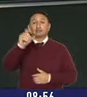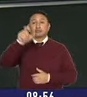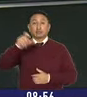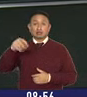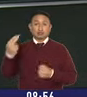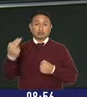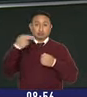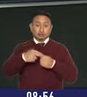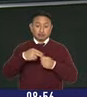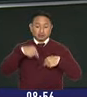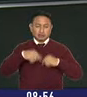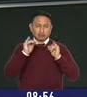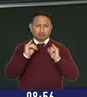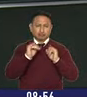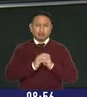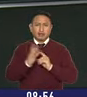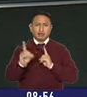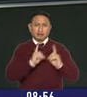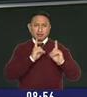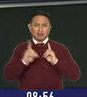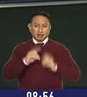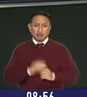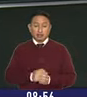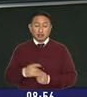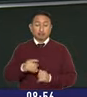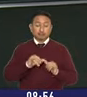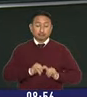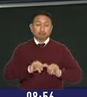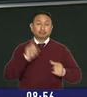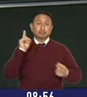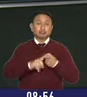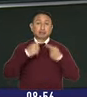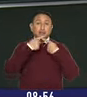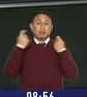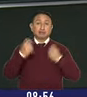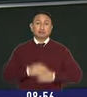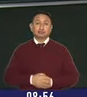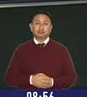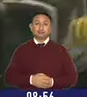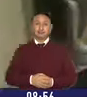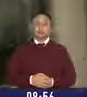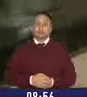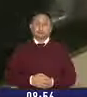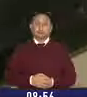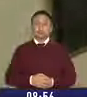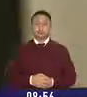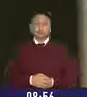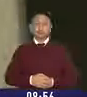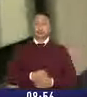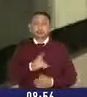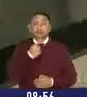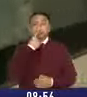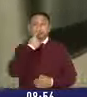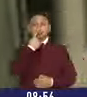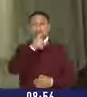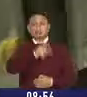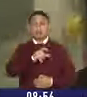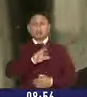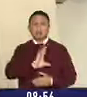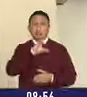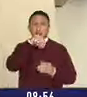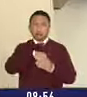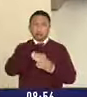participaron en esta fase de inducción dinámica que se mantendrá hasta el mes de marzo. Con gran expectativa, los ciudadanos